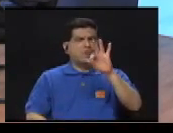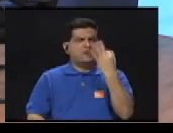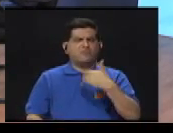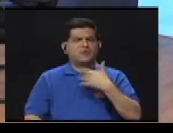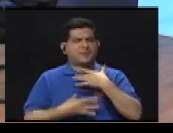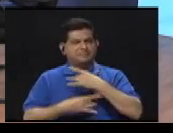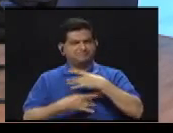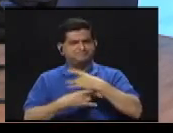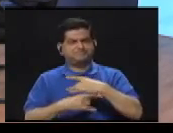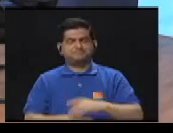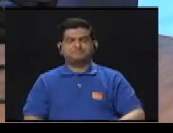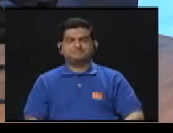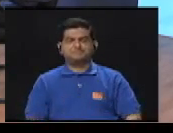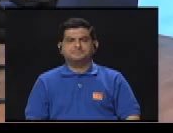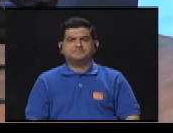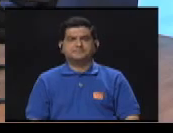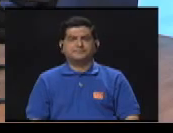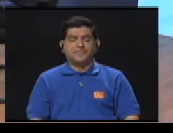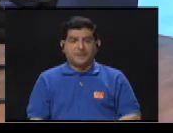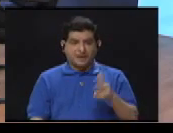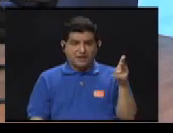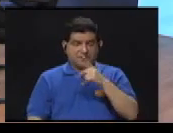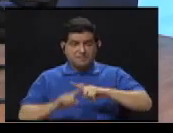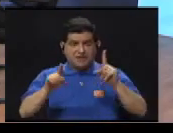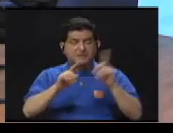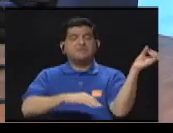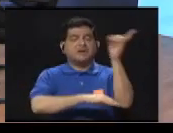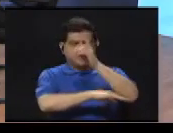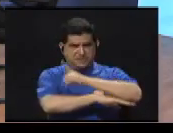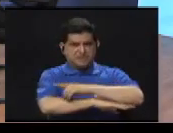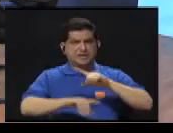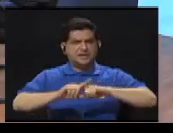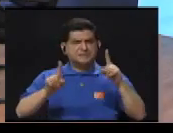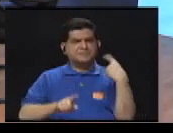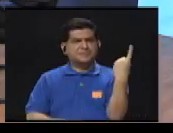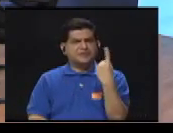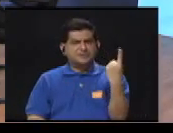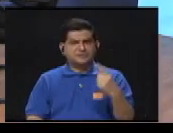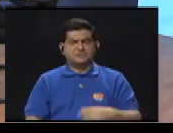cierto atractivo. Claro. Filmamos, sí, en varios días, pero